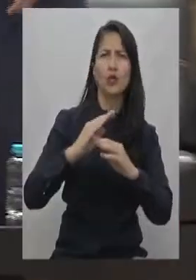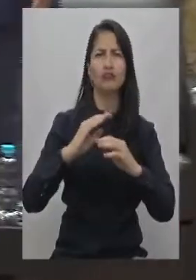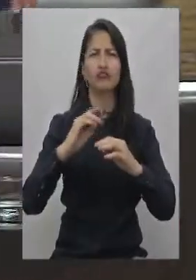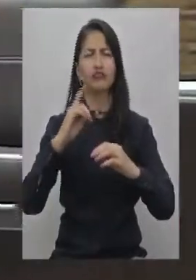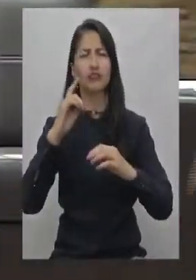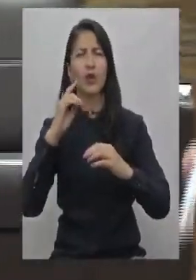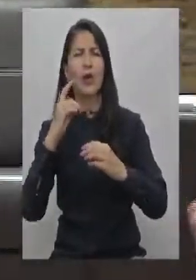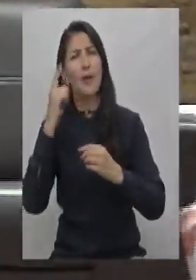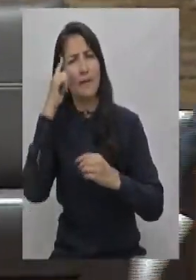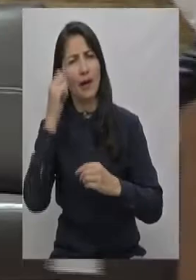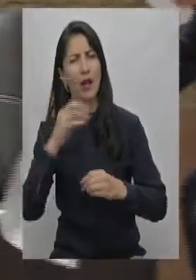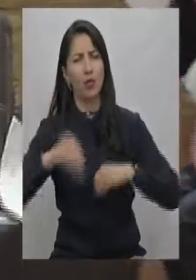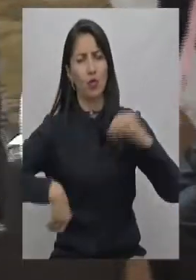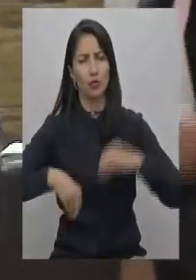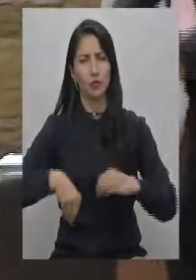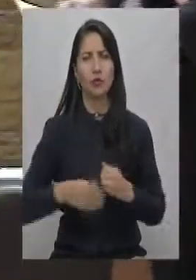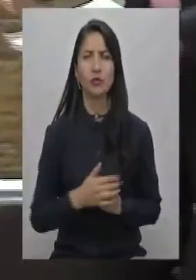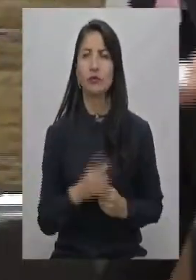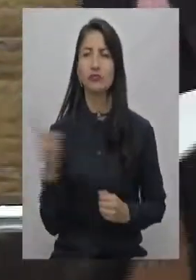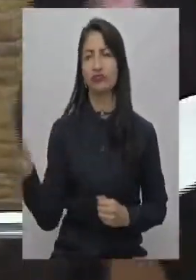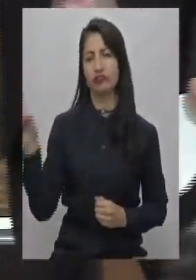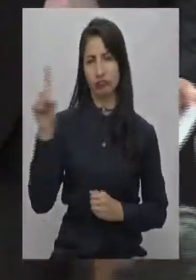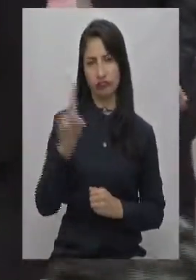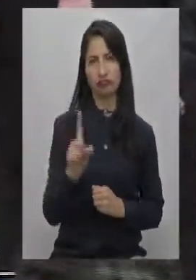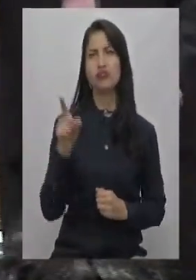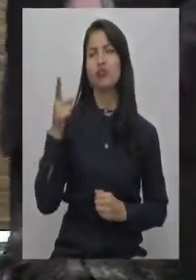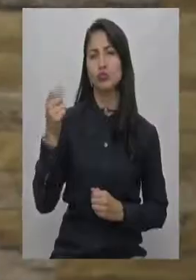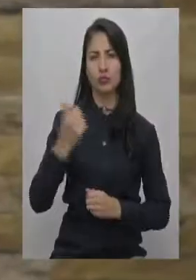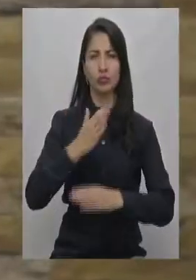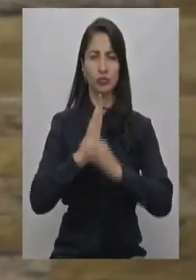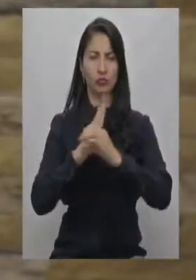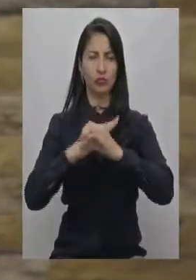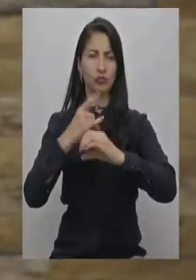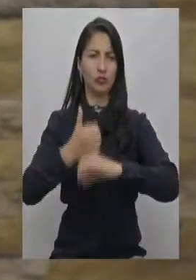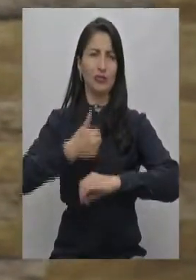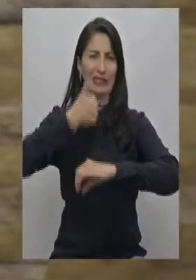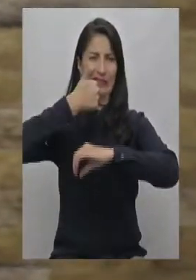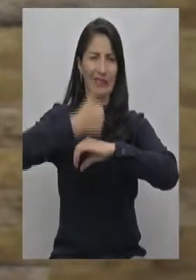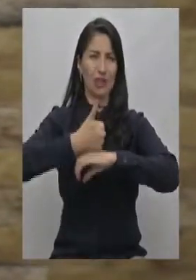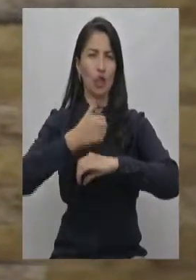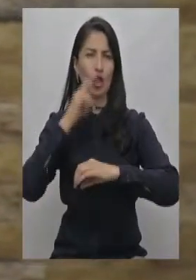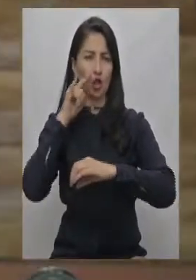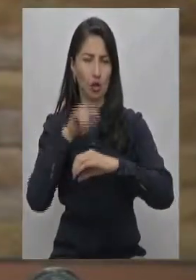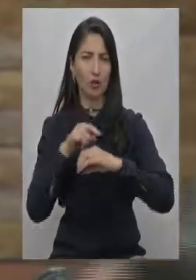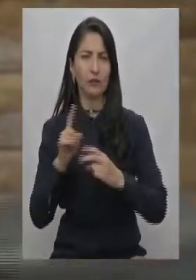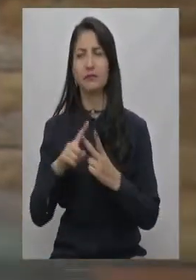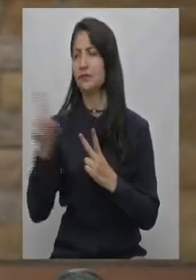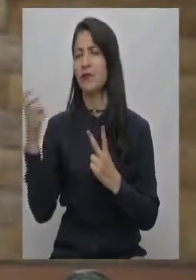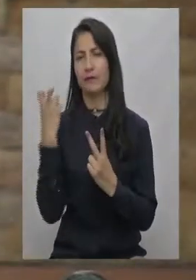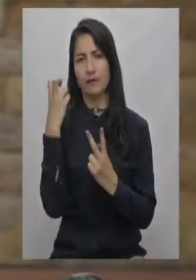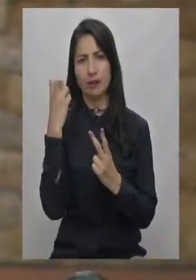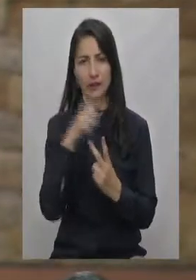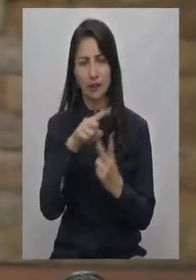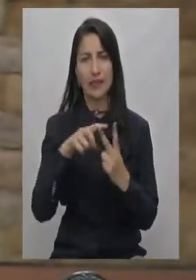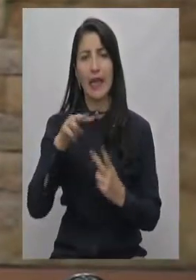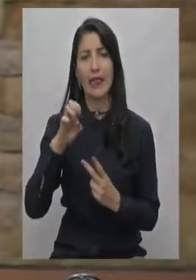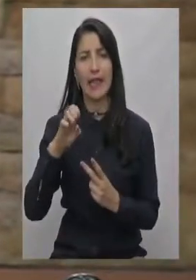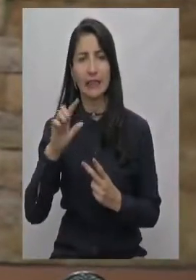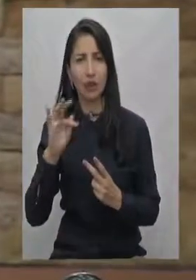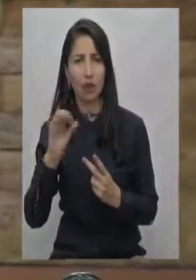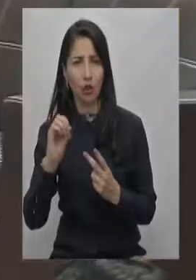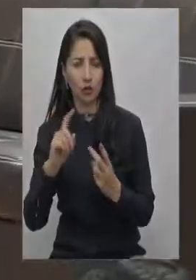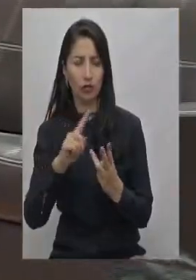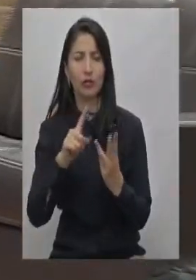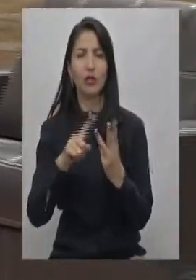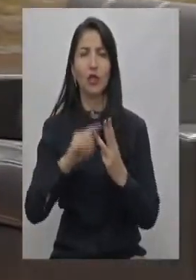que contó con la participación, entre otros, del Contralor General de la República, Edgardo Maya Villazón, el Fiscal General de la Nación, Néstor Humberto